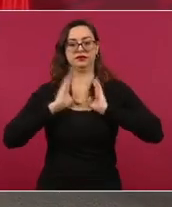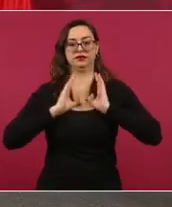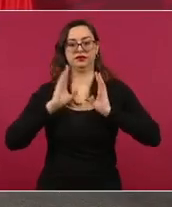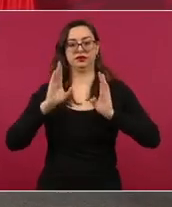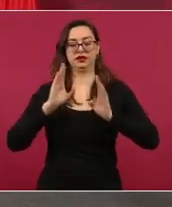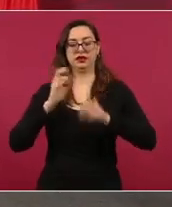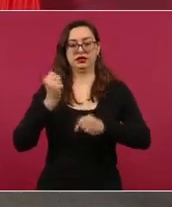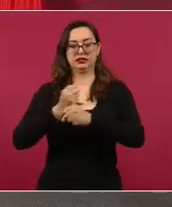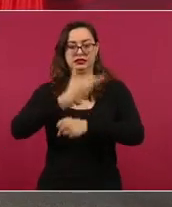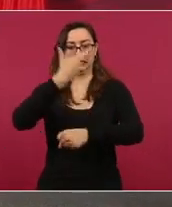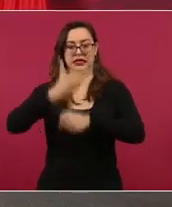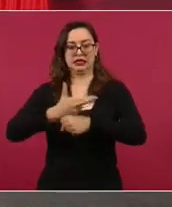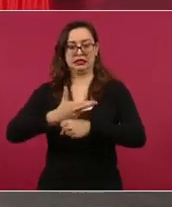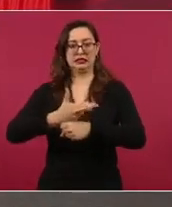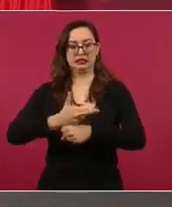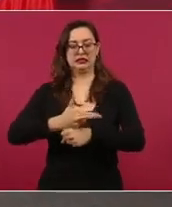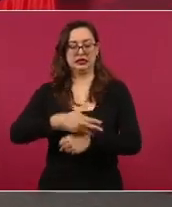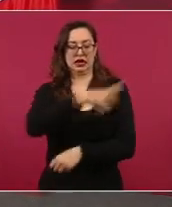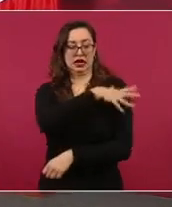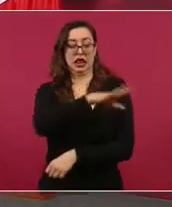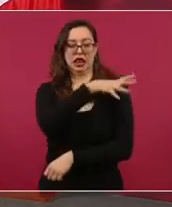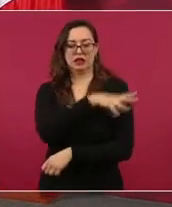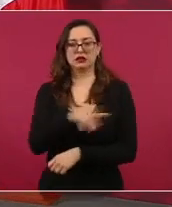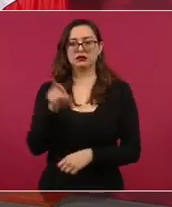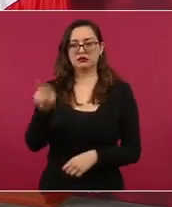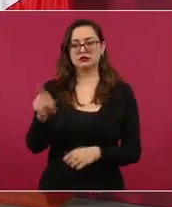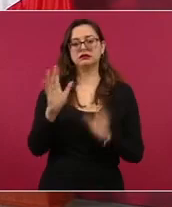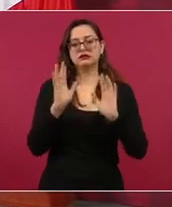de Fox, que ya falleció, por cierto,